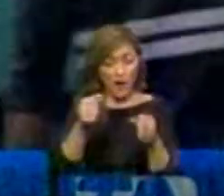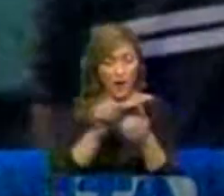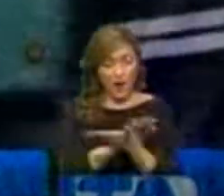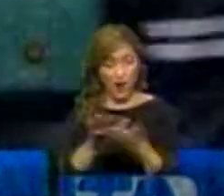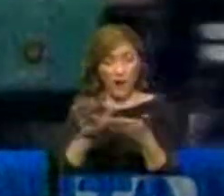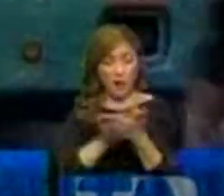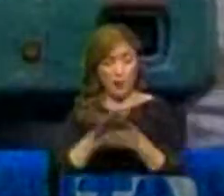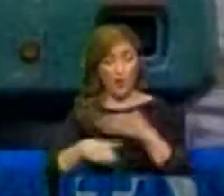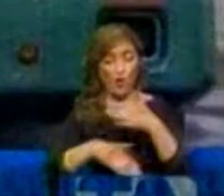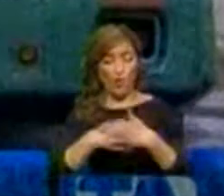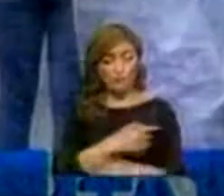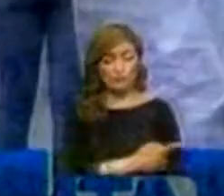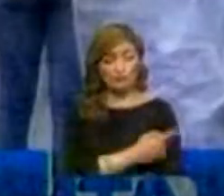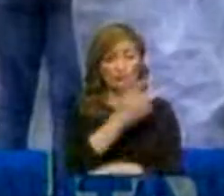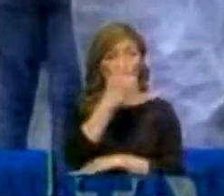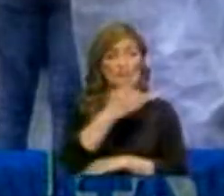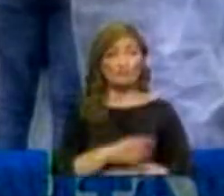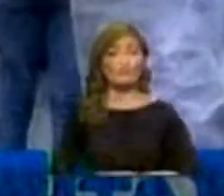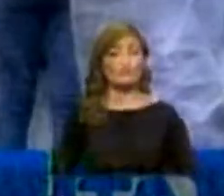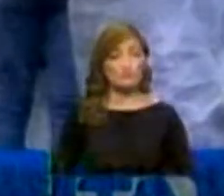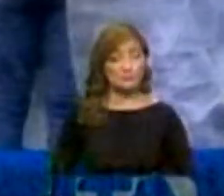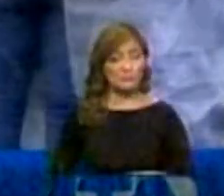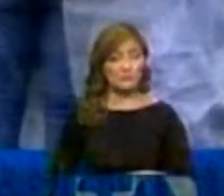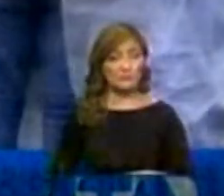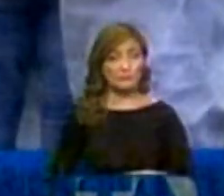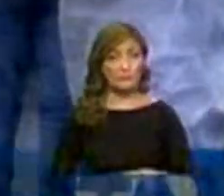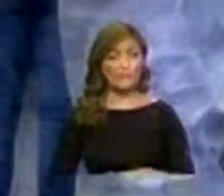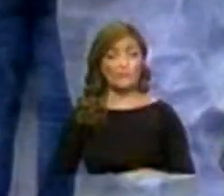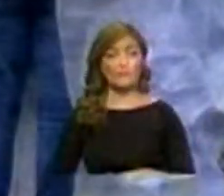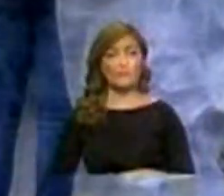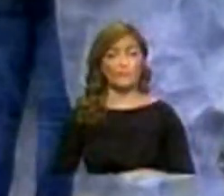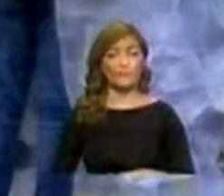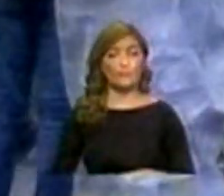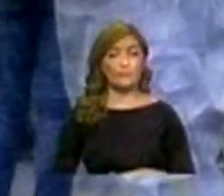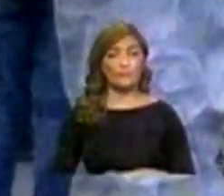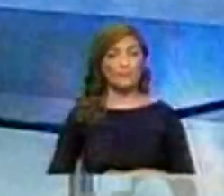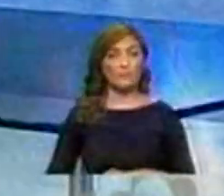desinfectados diariamente. En Rumichaca, Jairo Jacome Ortega, 24 horas.